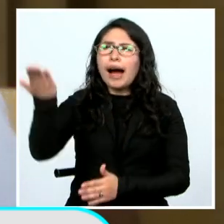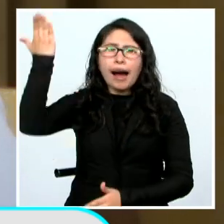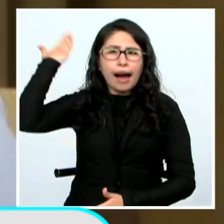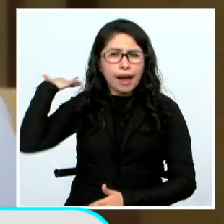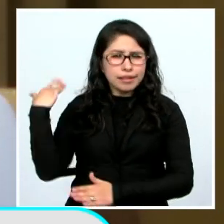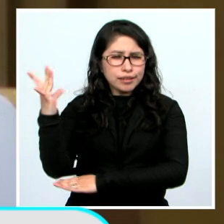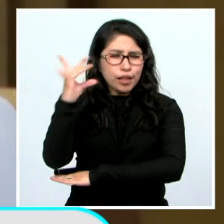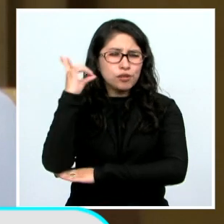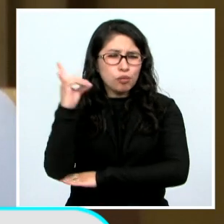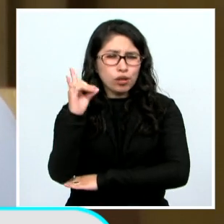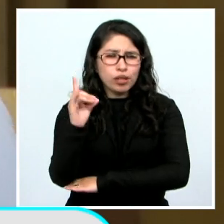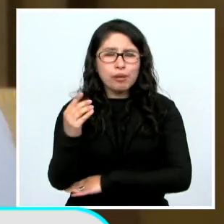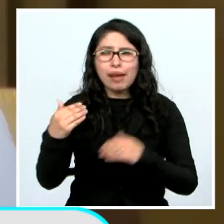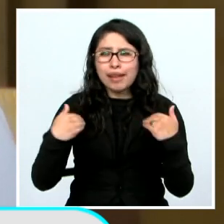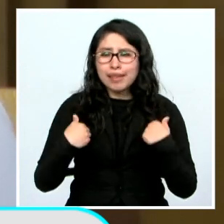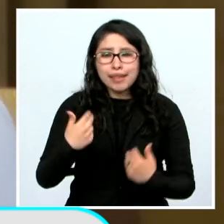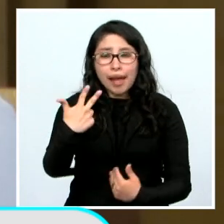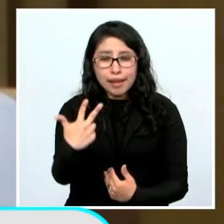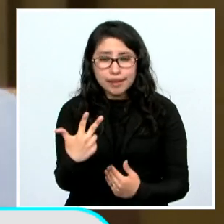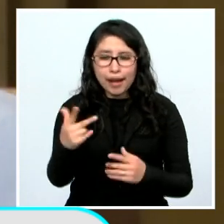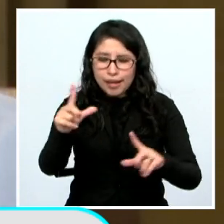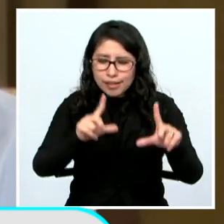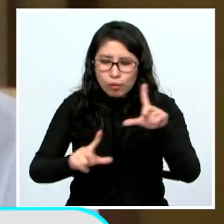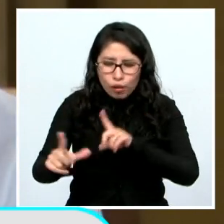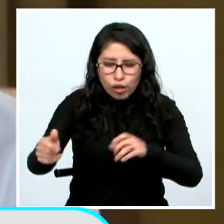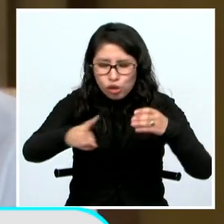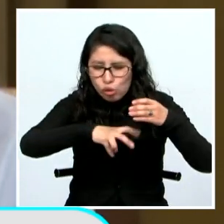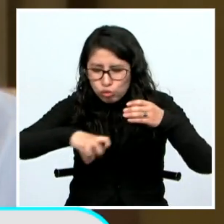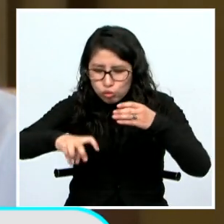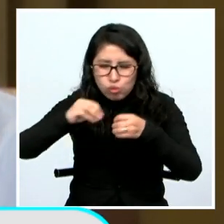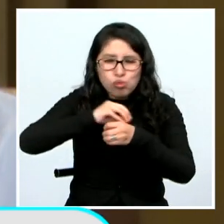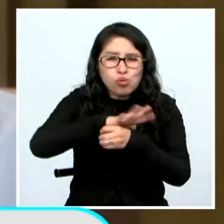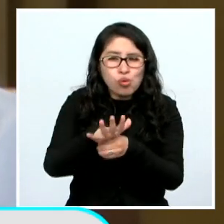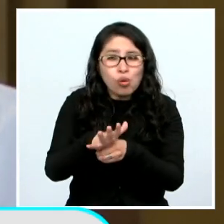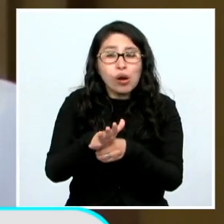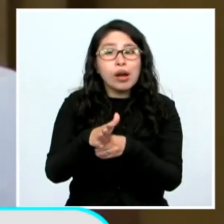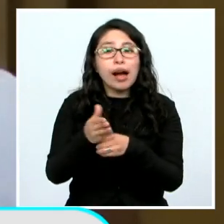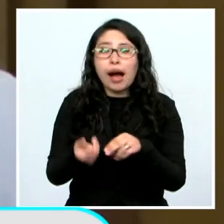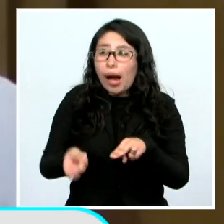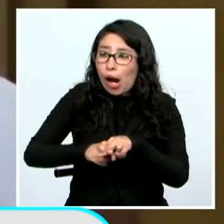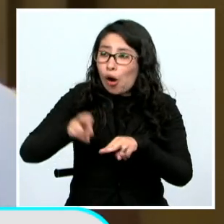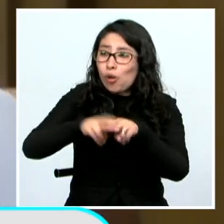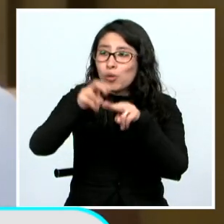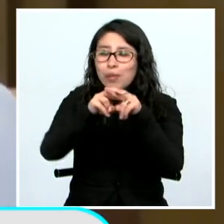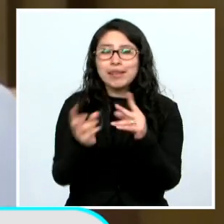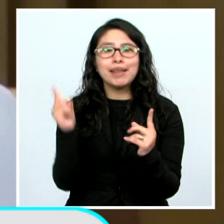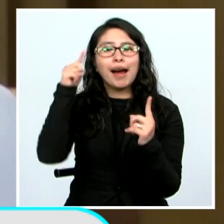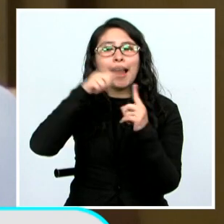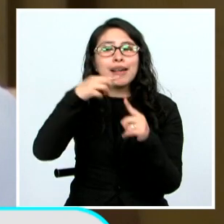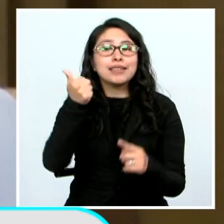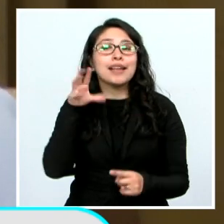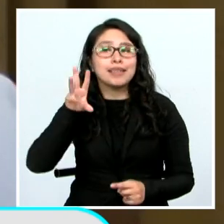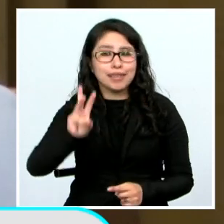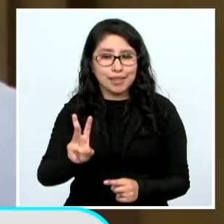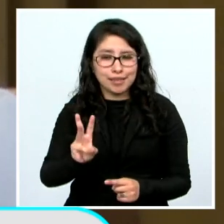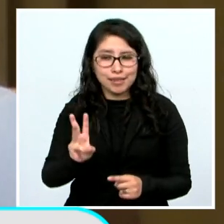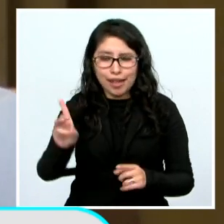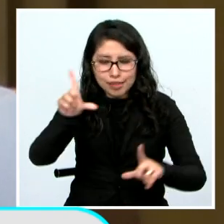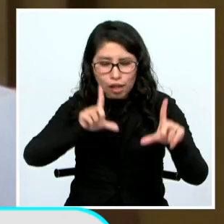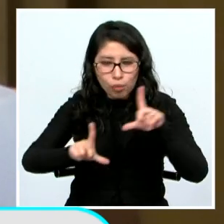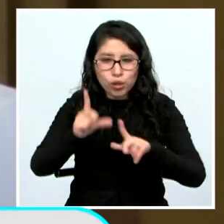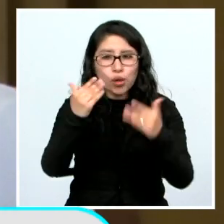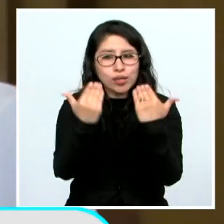laboratorios para detectar el virus, ahora tenemos 16, y obviamente nos falta mucho más, tenemos que